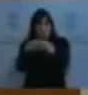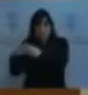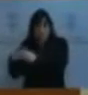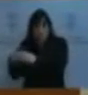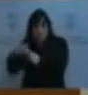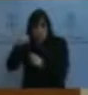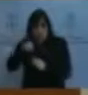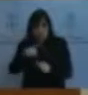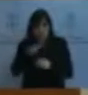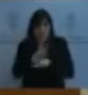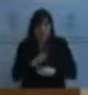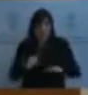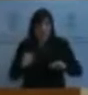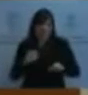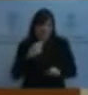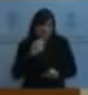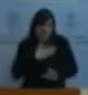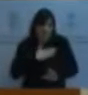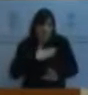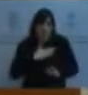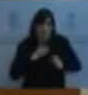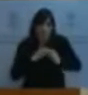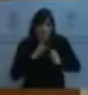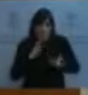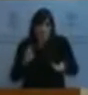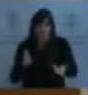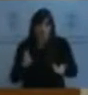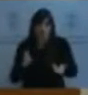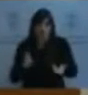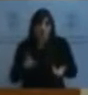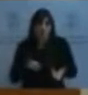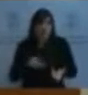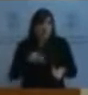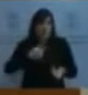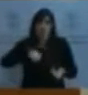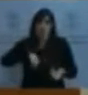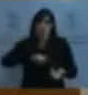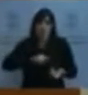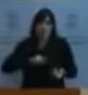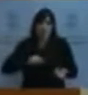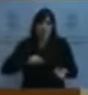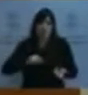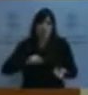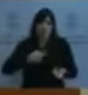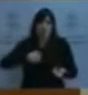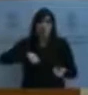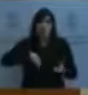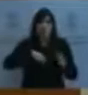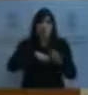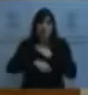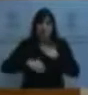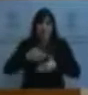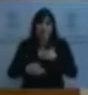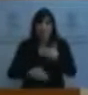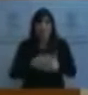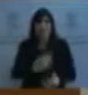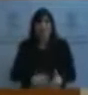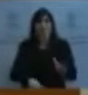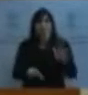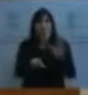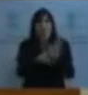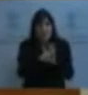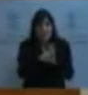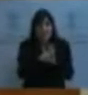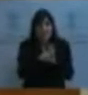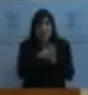Parlamentario Popular, haríamos inhibición en la tramitación legislativa de iniciativas o ideas que nos parece